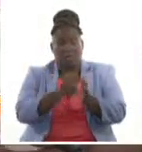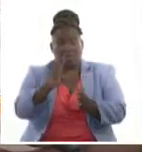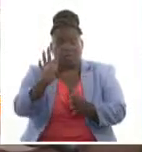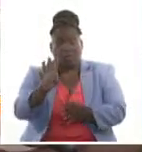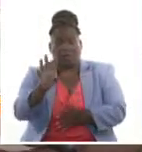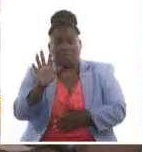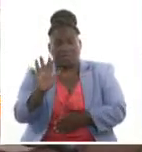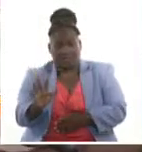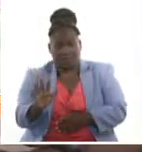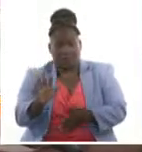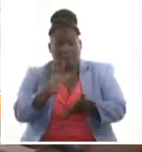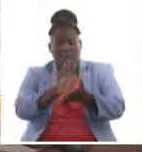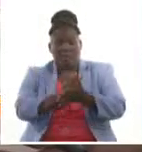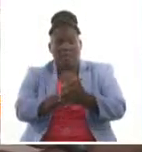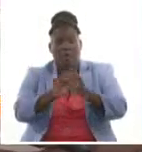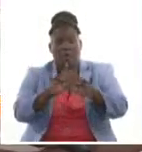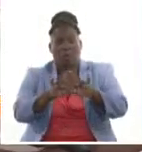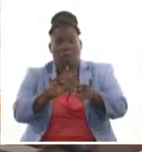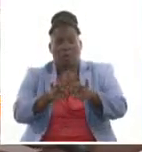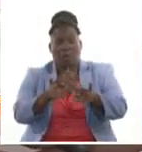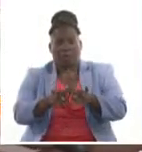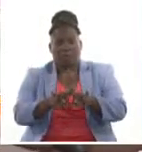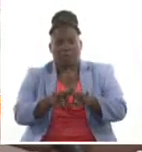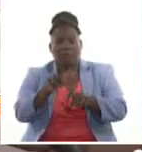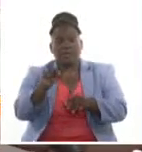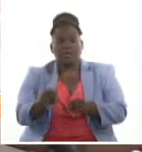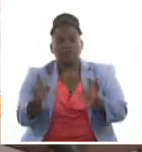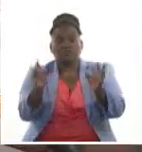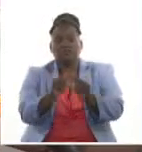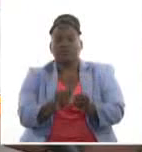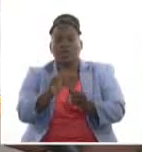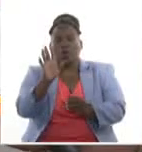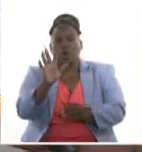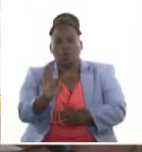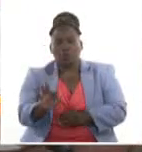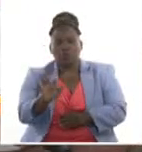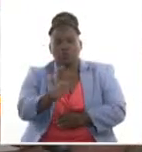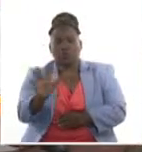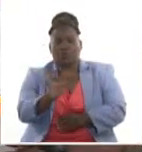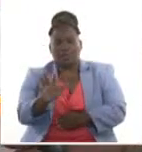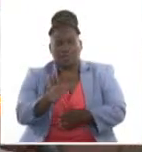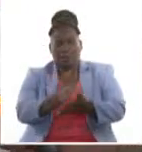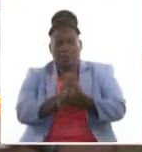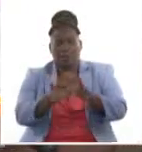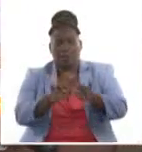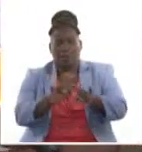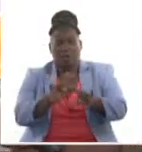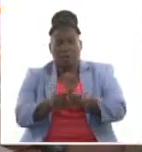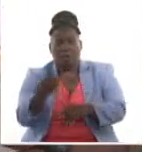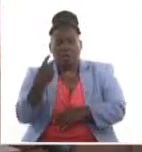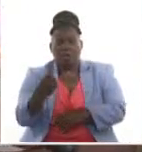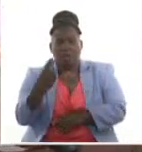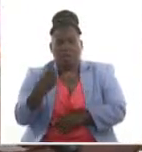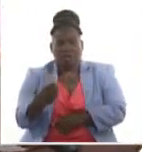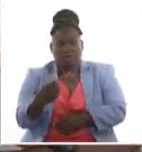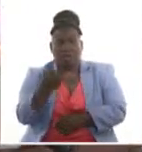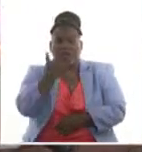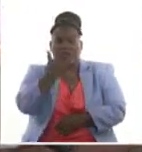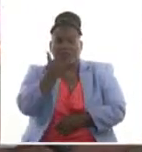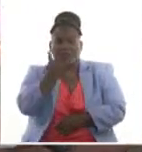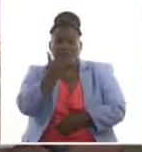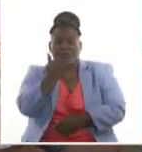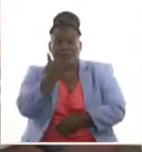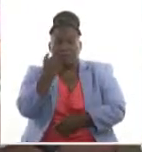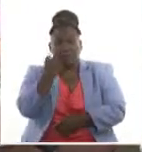2.900 megawatts de máxima demanda. Eso da 855 megawatts de déficit y 925 megawatts de afectación máxima. Como pueden